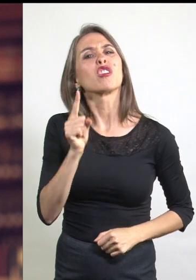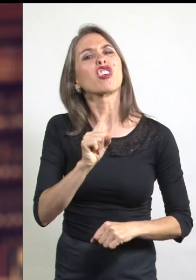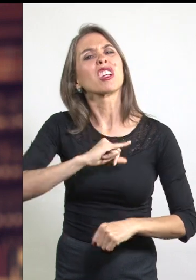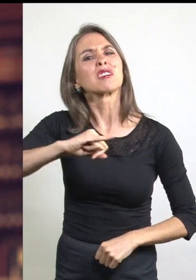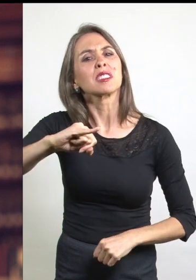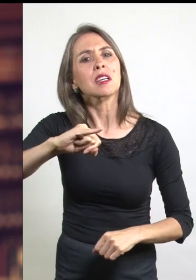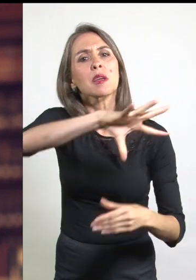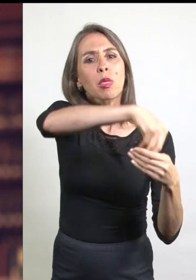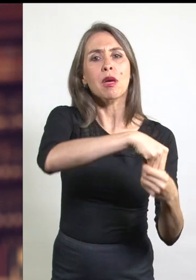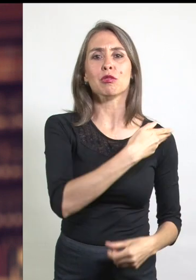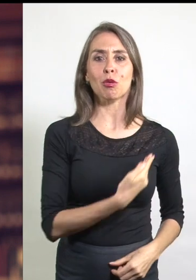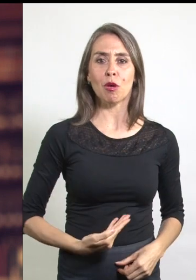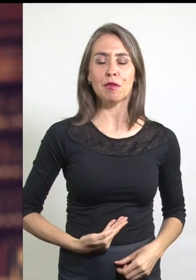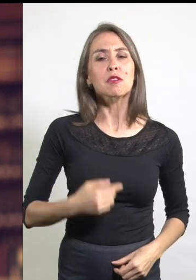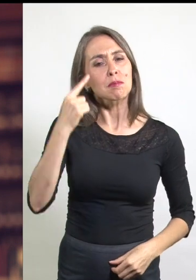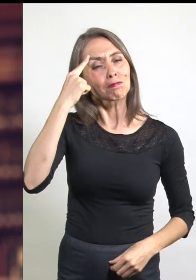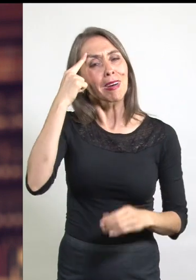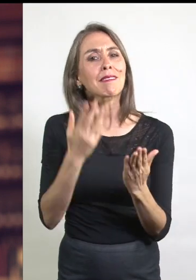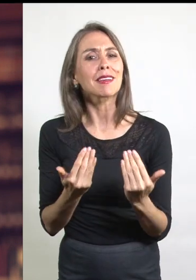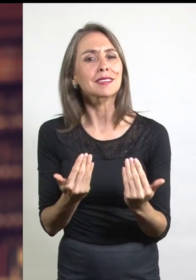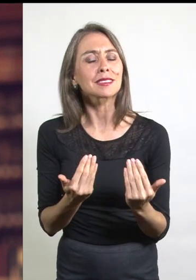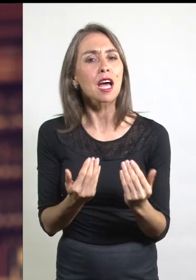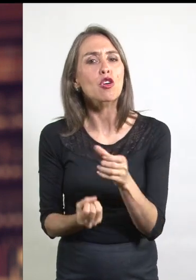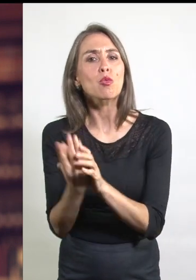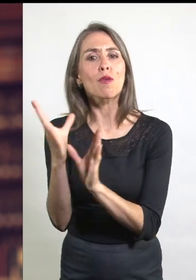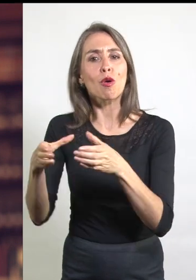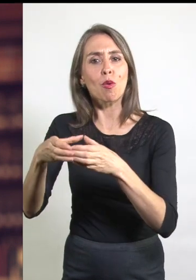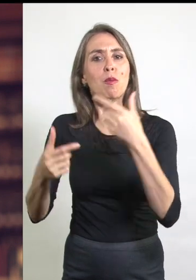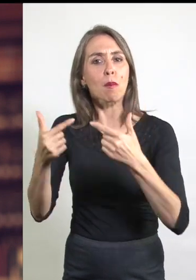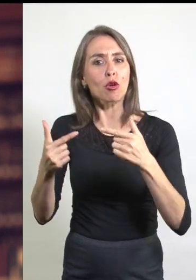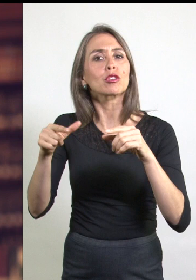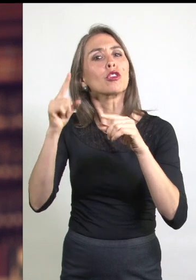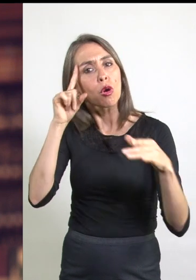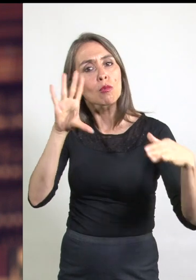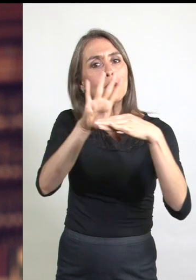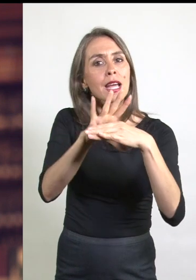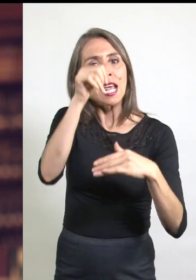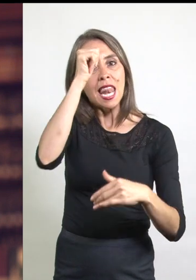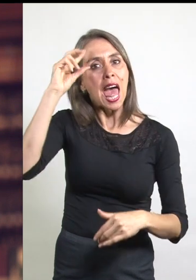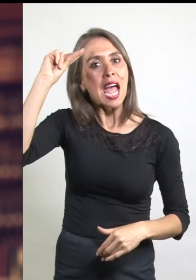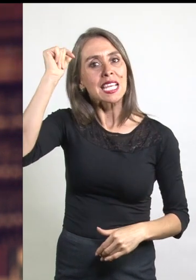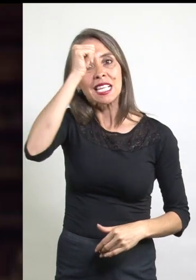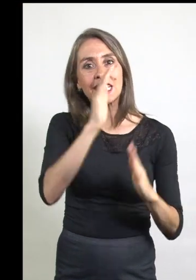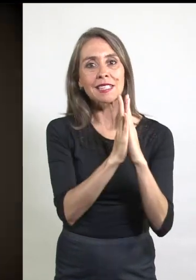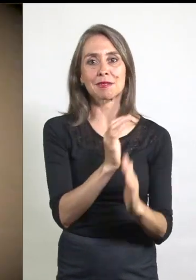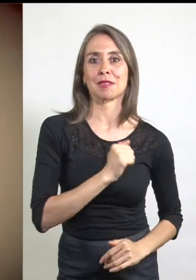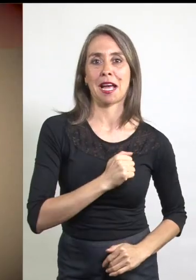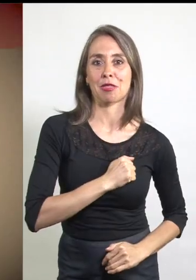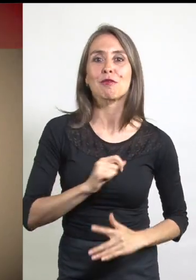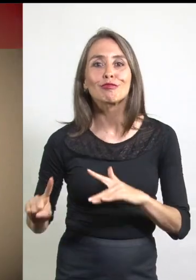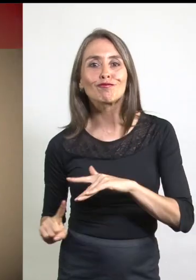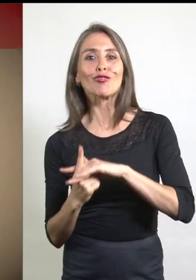aceptable continuar en el gobierno y creyó necesario la existencia de un partido que concordara con las ideas de la Iglesia. Así surgió el